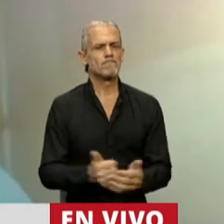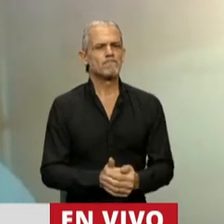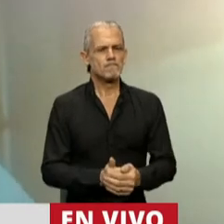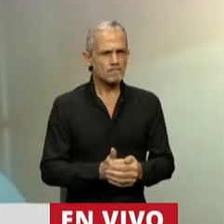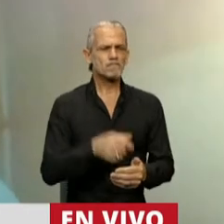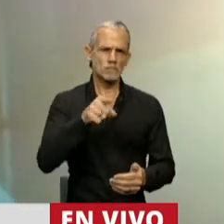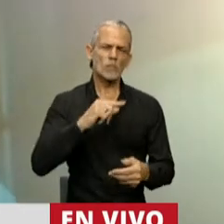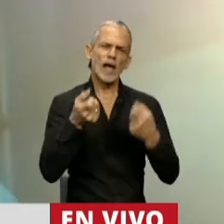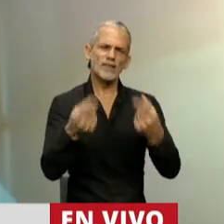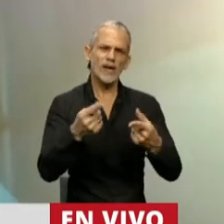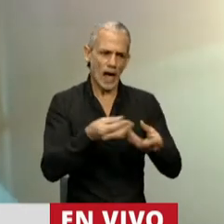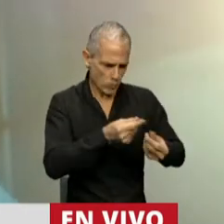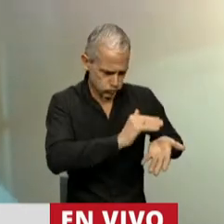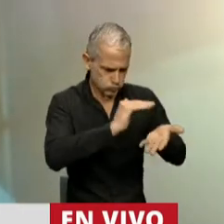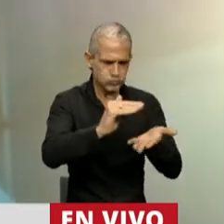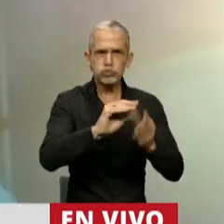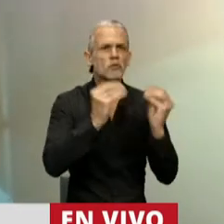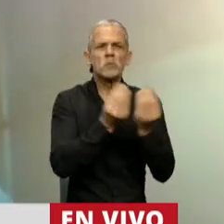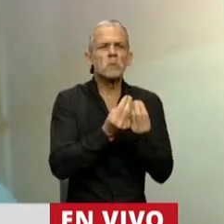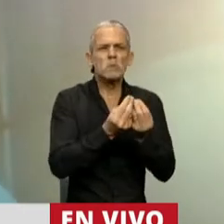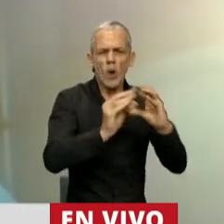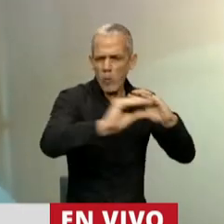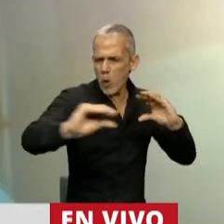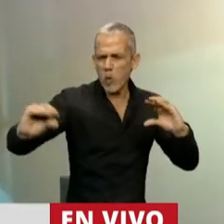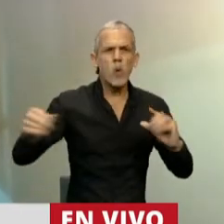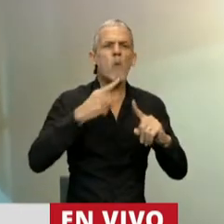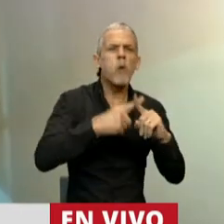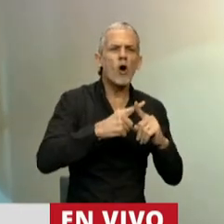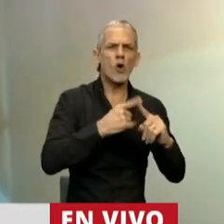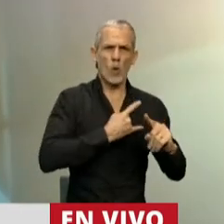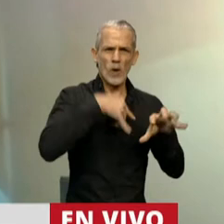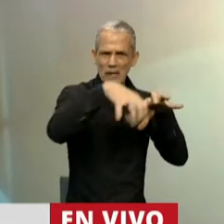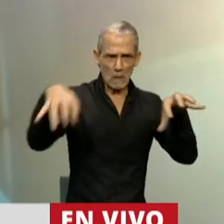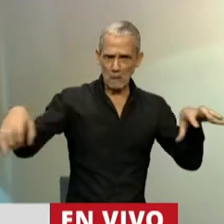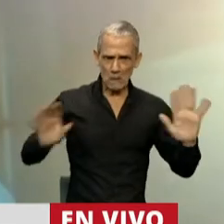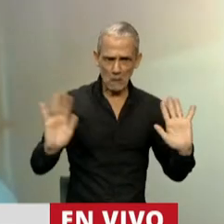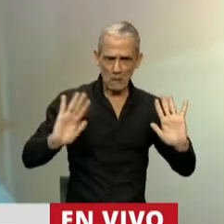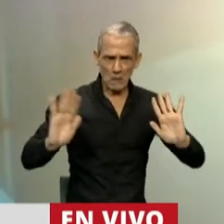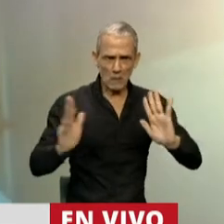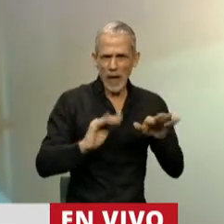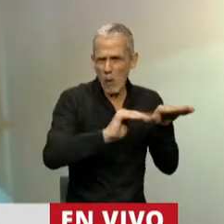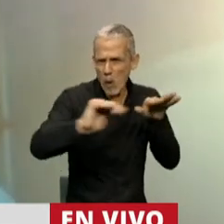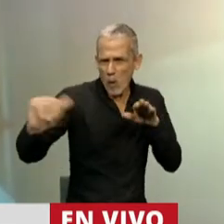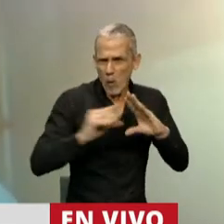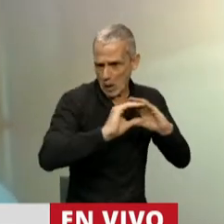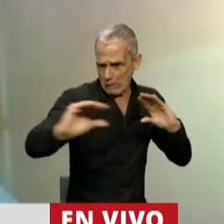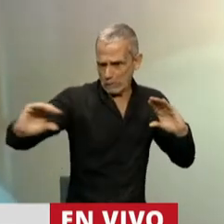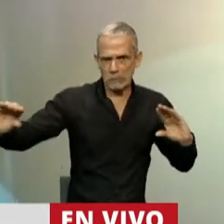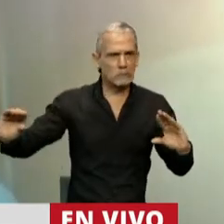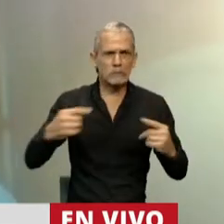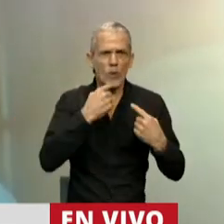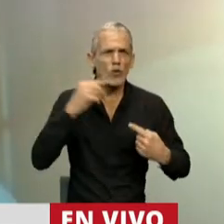asignándosele es un monto global sin distribución por universidad ello ha generado mucha incertidumbre en todo el sistema